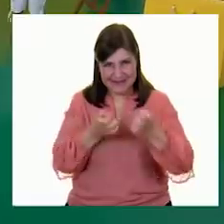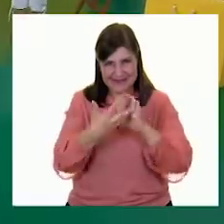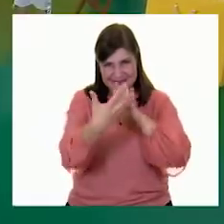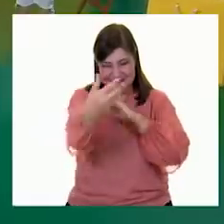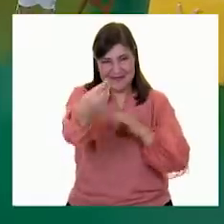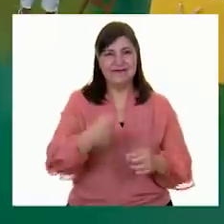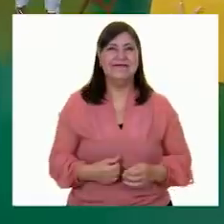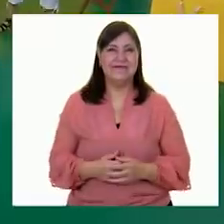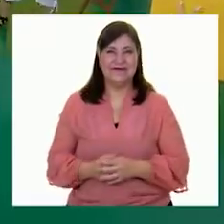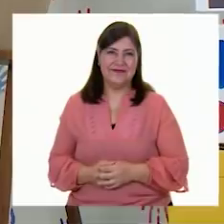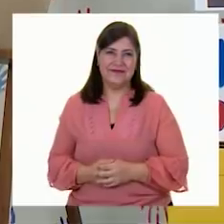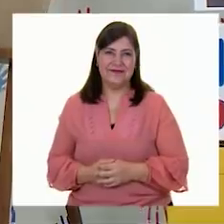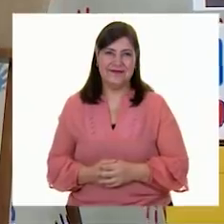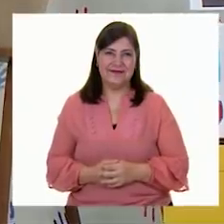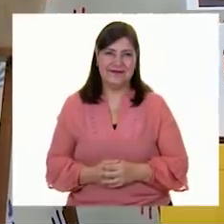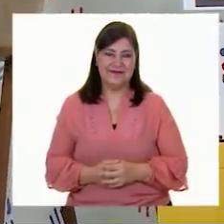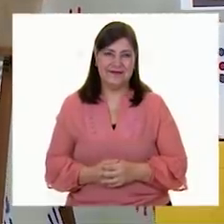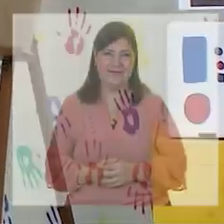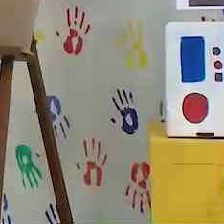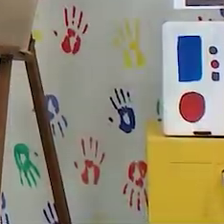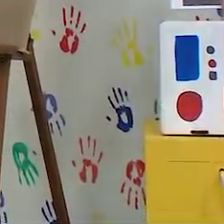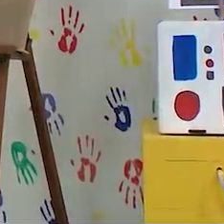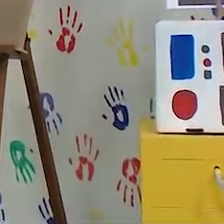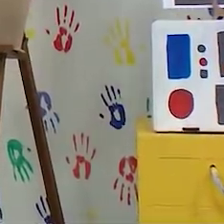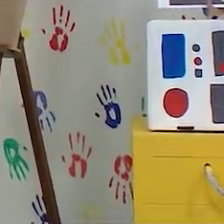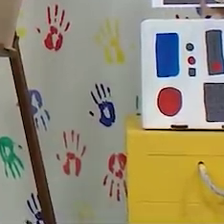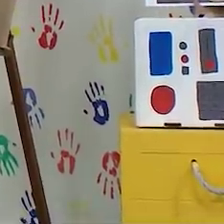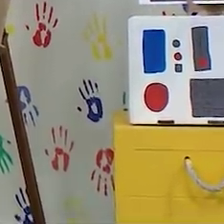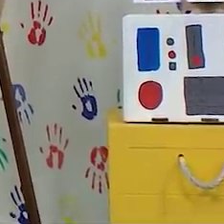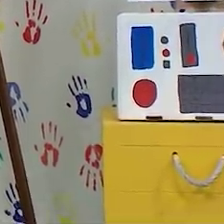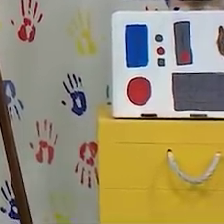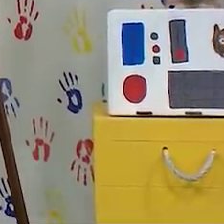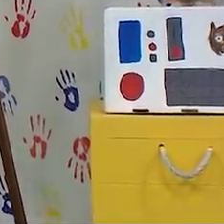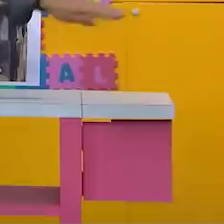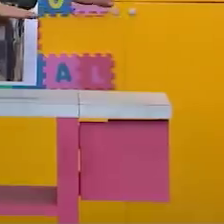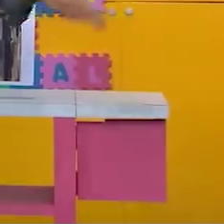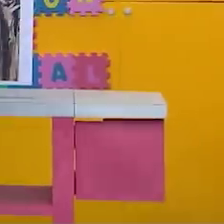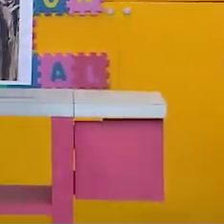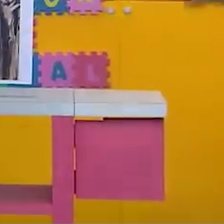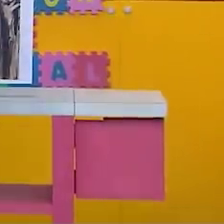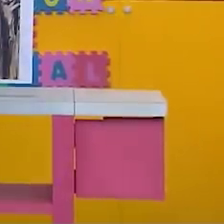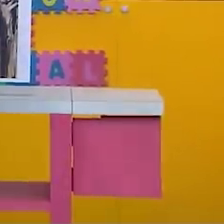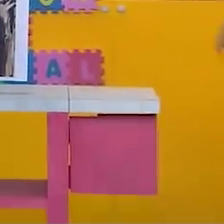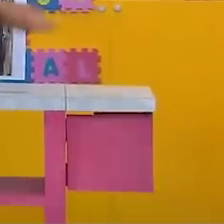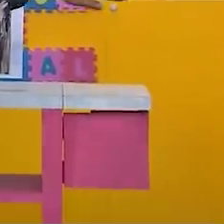perfecto. Está bien, maestra. Yo lo sigo. Muy bien. Sí, muy bien.